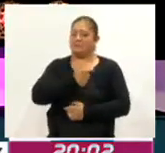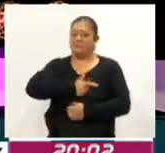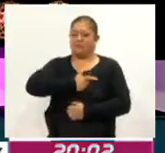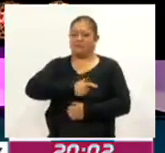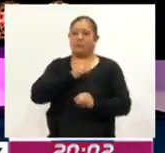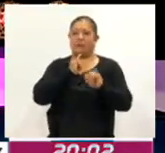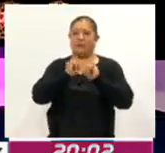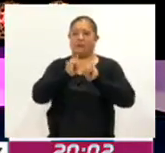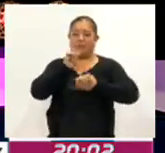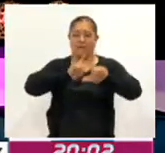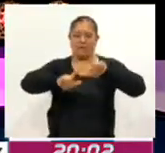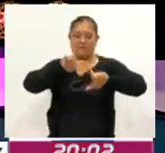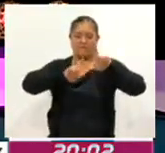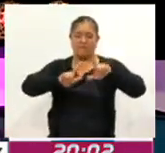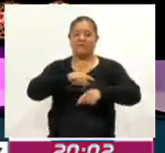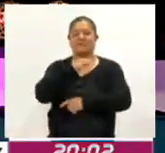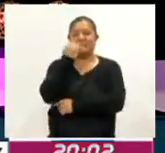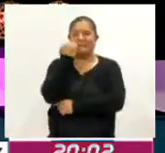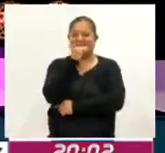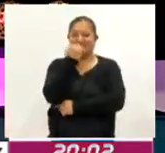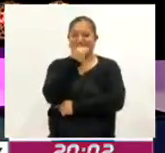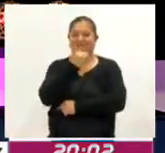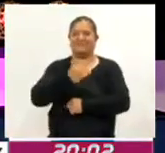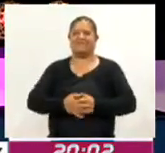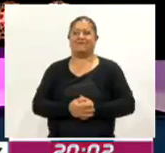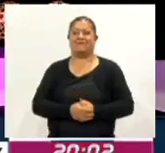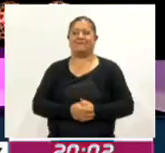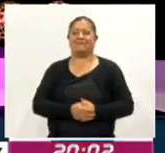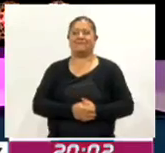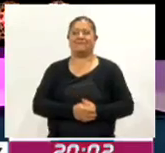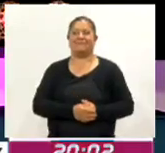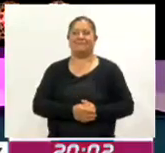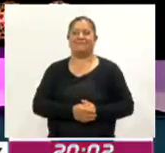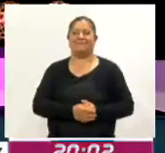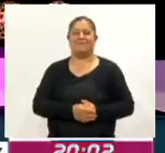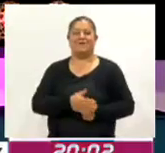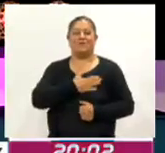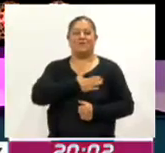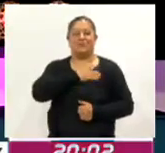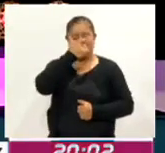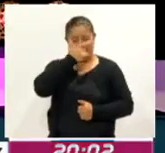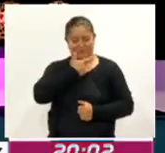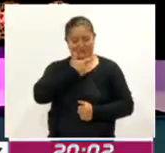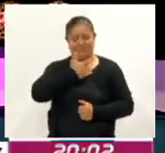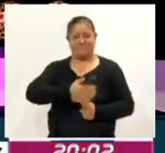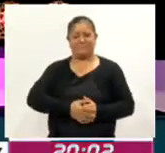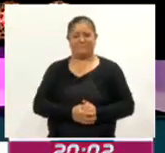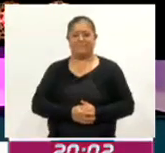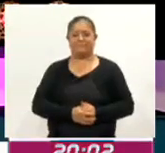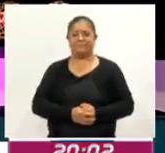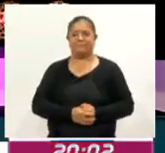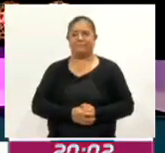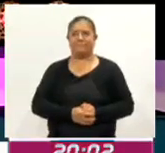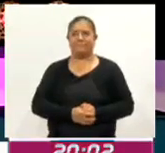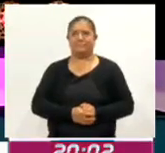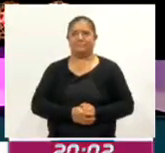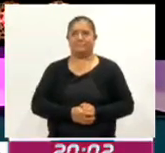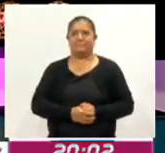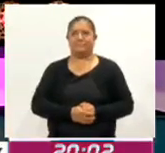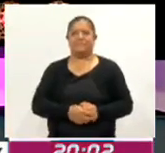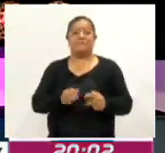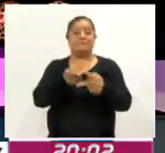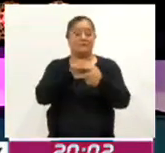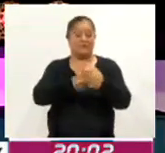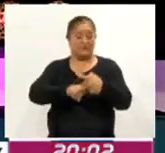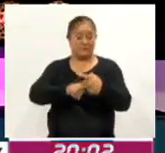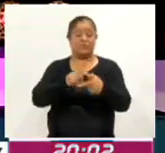nuestra intérprete de lengua de señas mexicana, Miroslava Amador. Buenas noches. Bien, vamos a dar inicio con